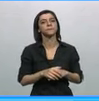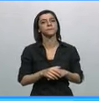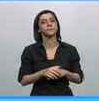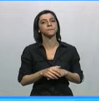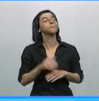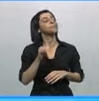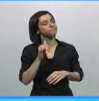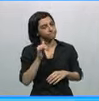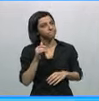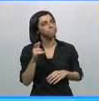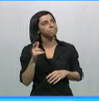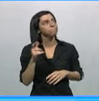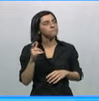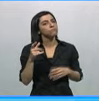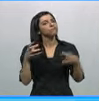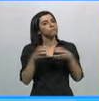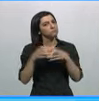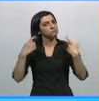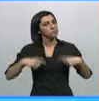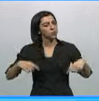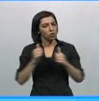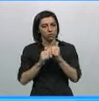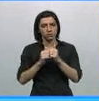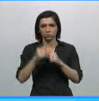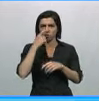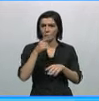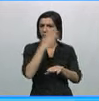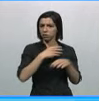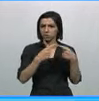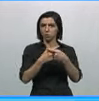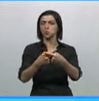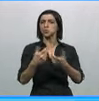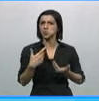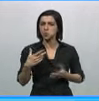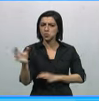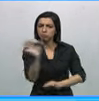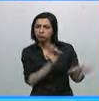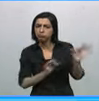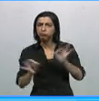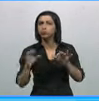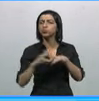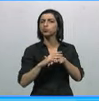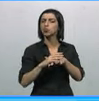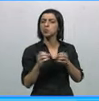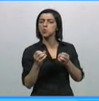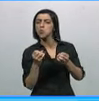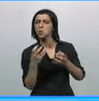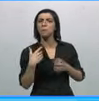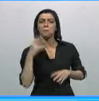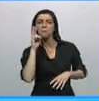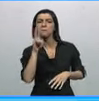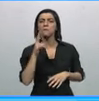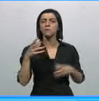en los últimos partidos su funcionamiento. y ha dejado de ser un